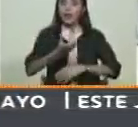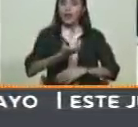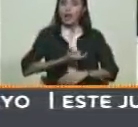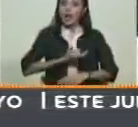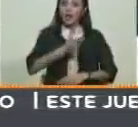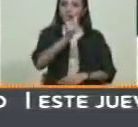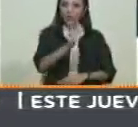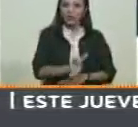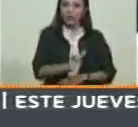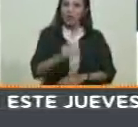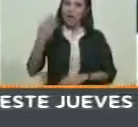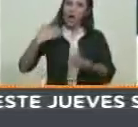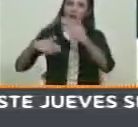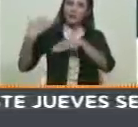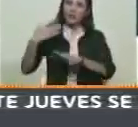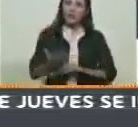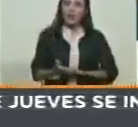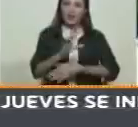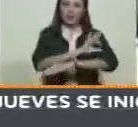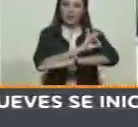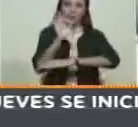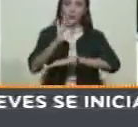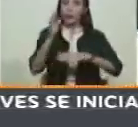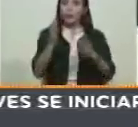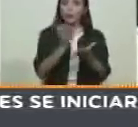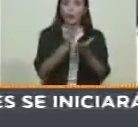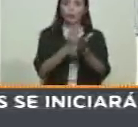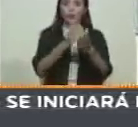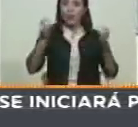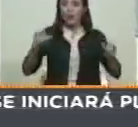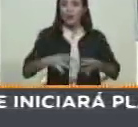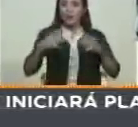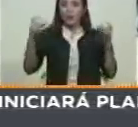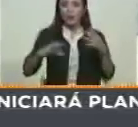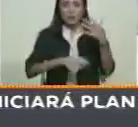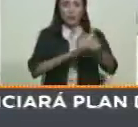acuerda para guarimberos por violento